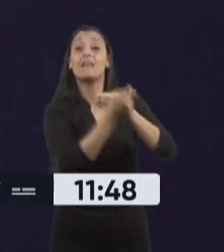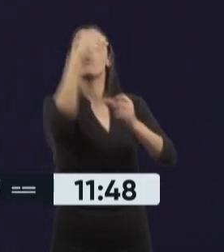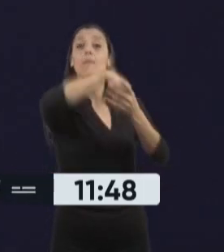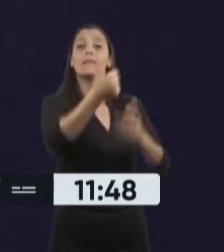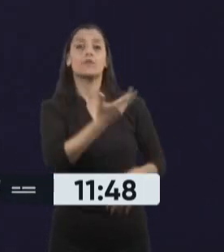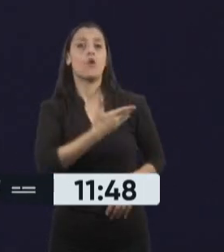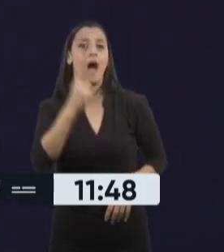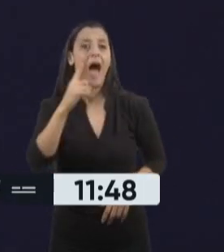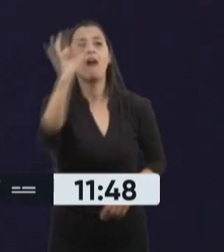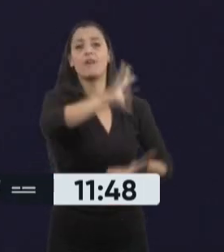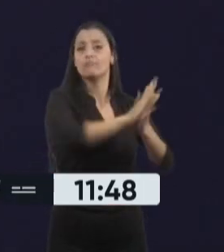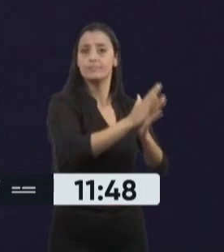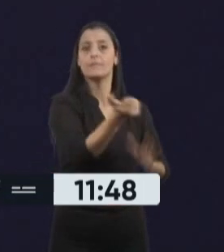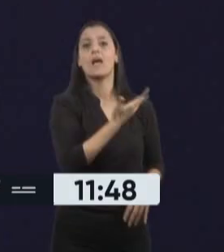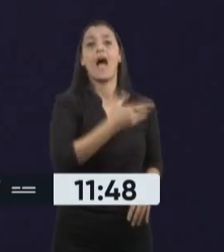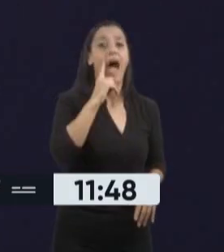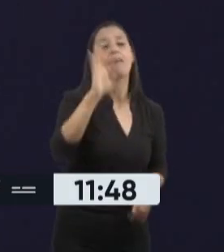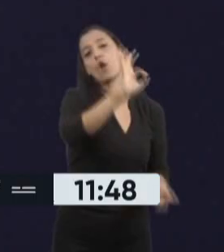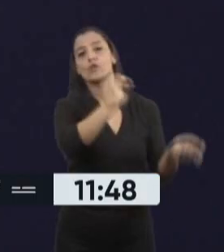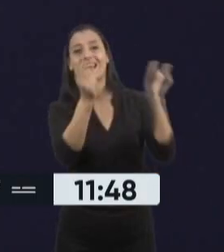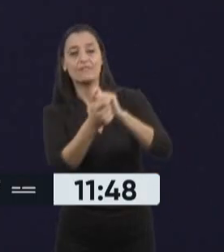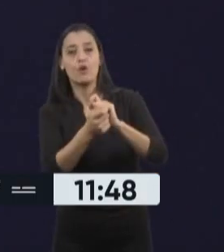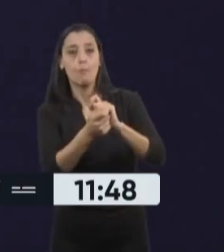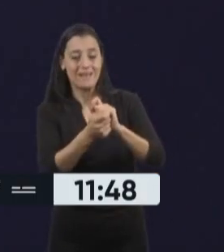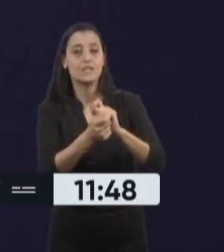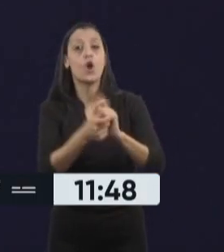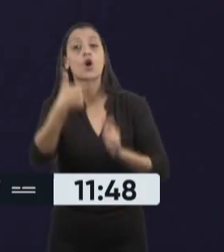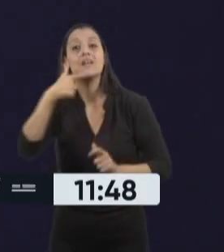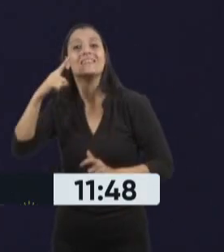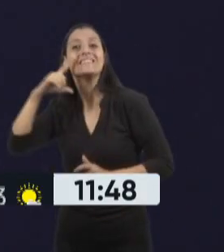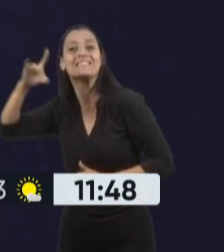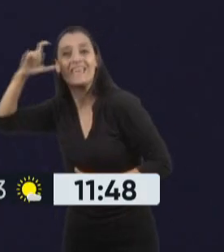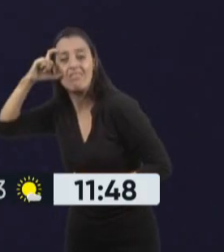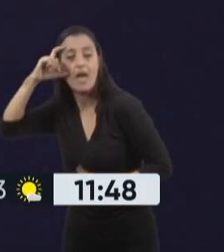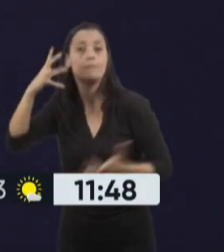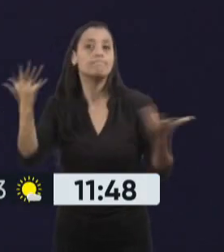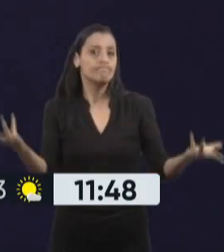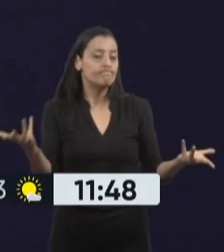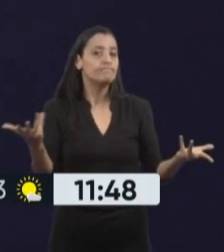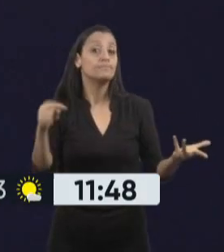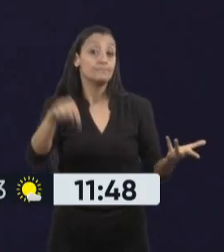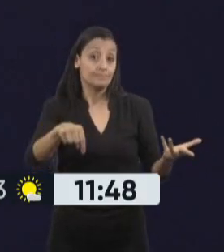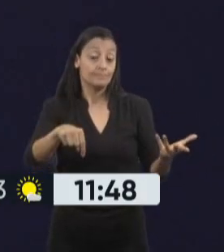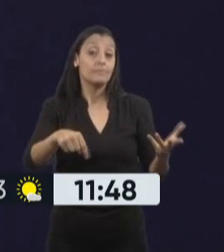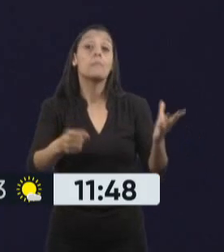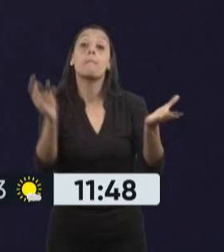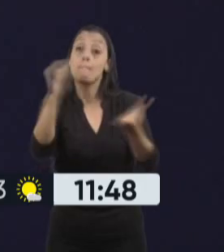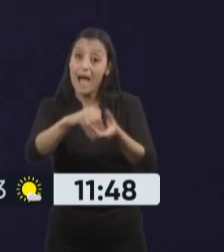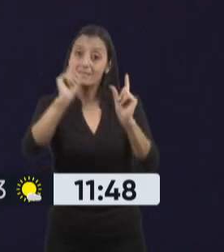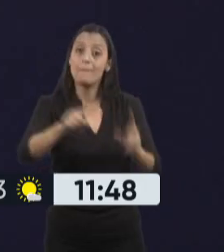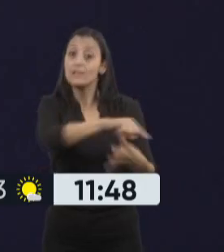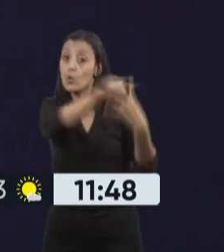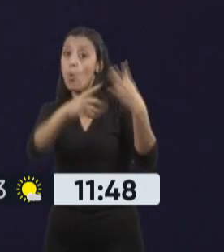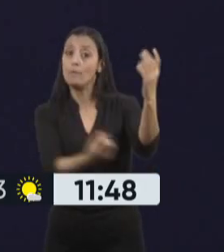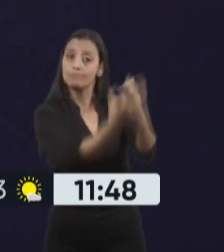la disolución de la AFI, la transformación en la Secretaría de Inteligencia del Estado y en estas cuatro áreas